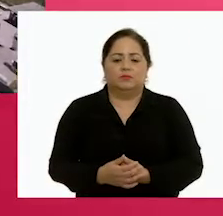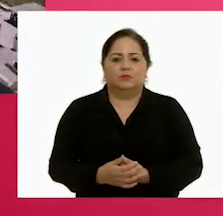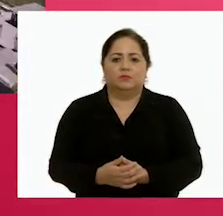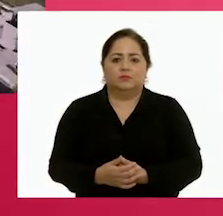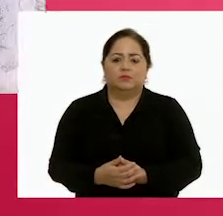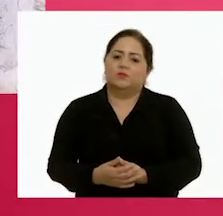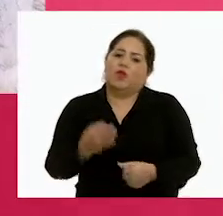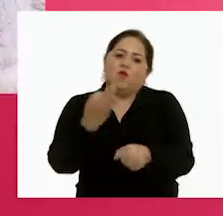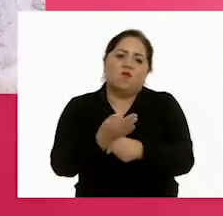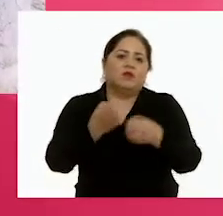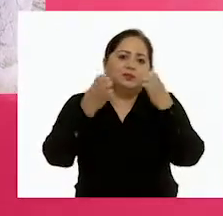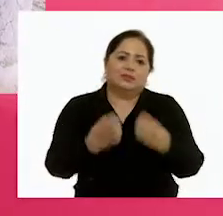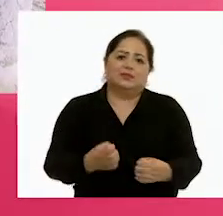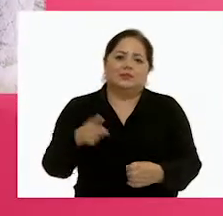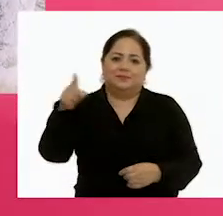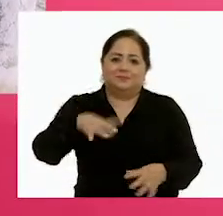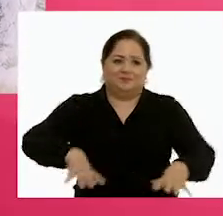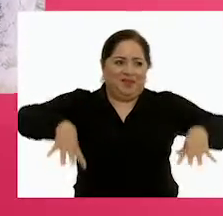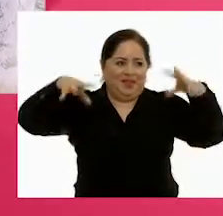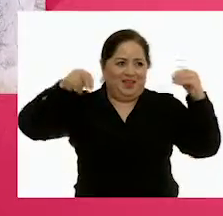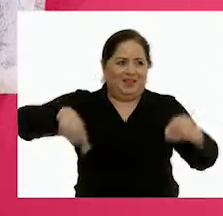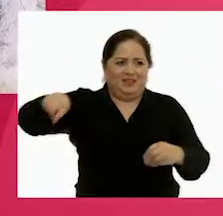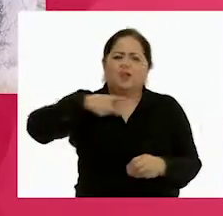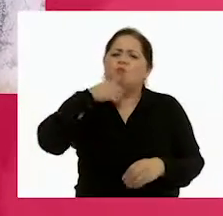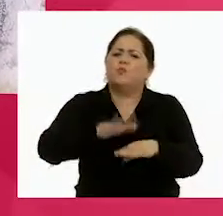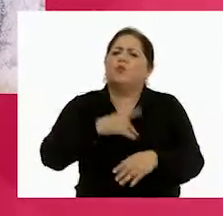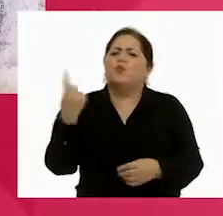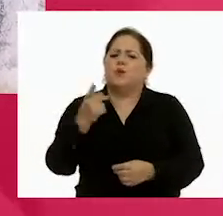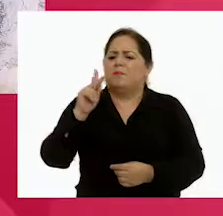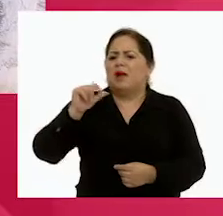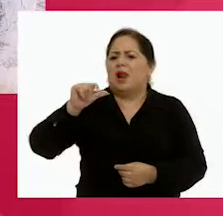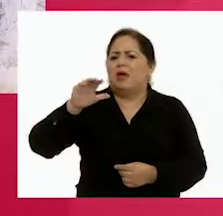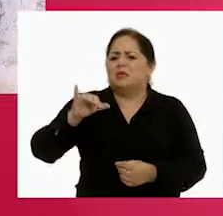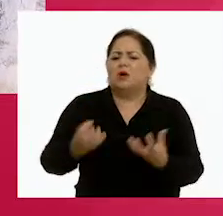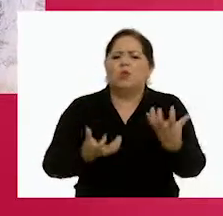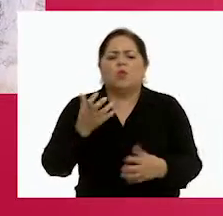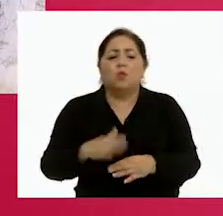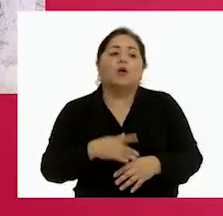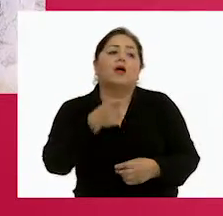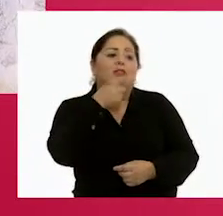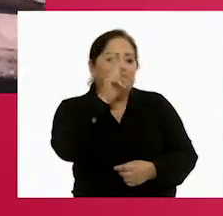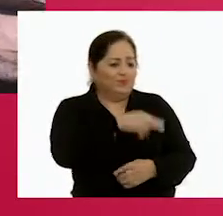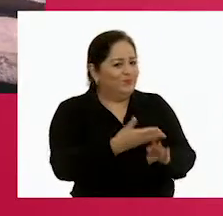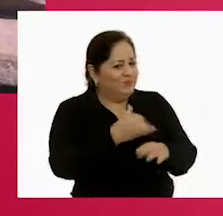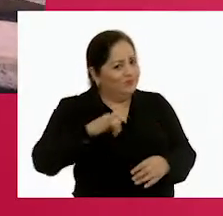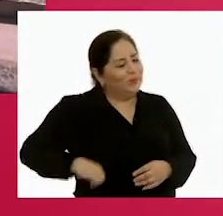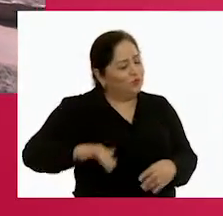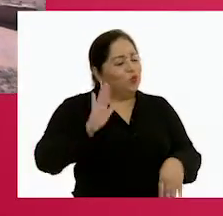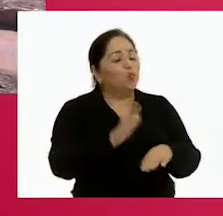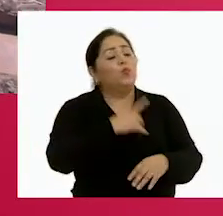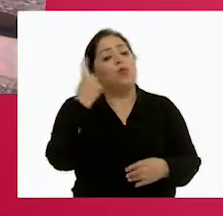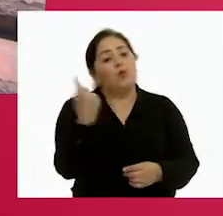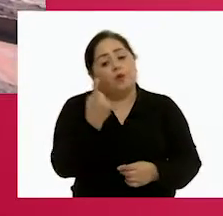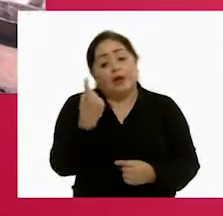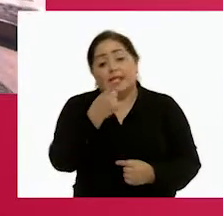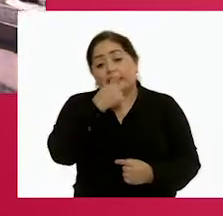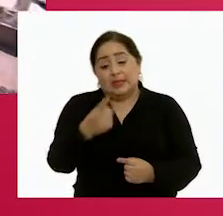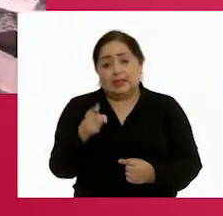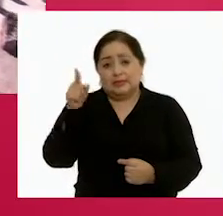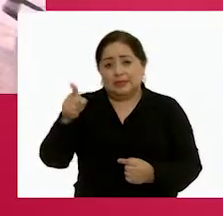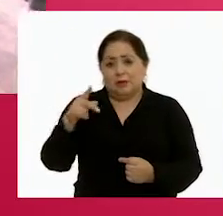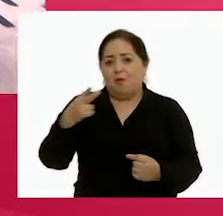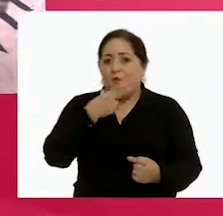Pues ya estamos en la cima del Palacio Quemado. ¿Por qué se le conoce como el Palacio Quemado? Mira, esto es algo muy, muy interesante también porque efectivamente